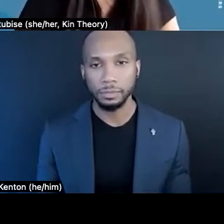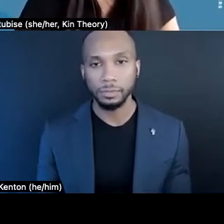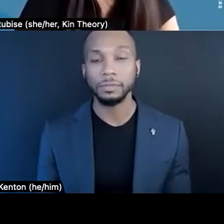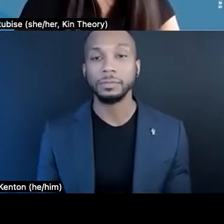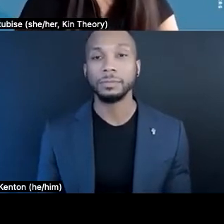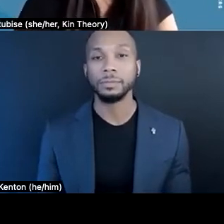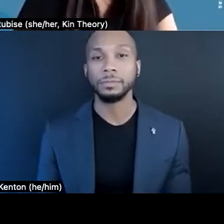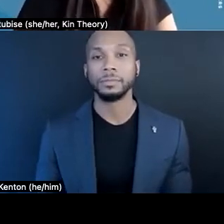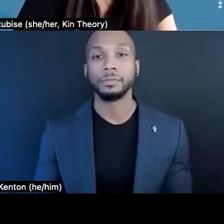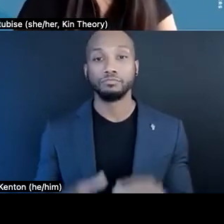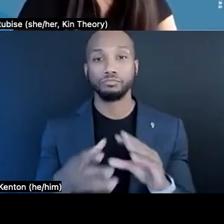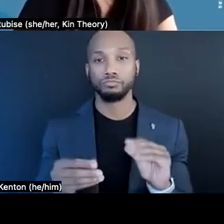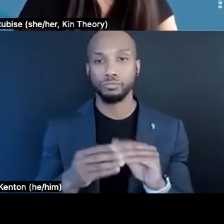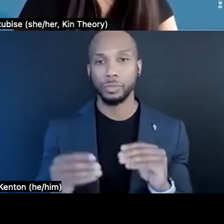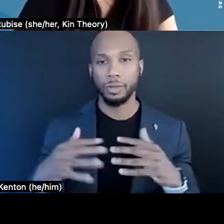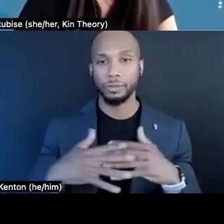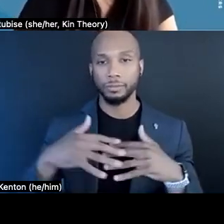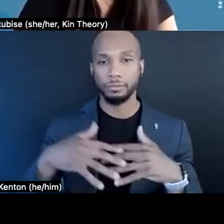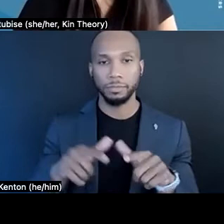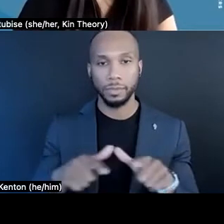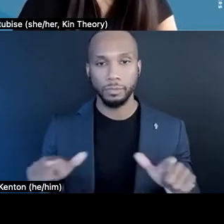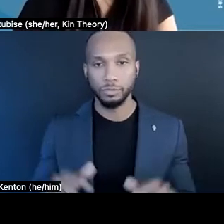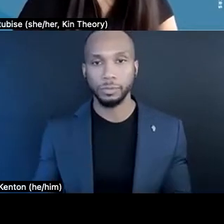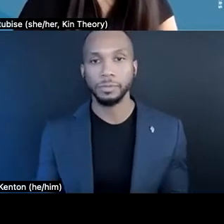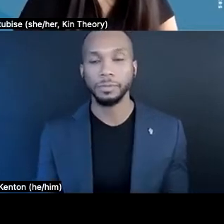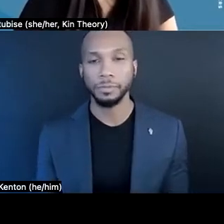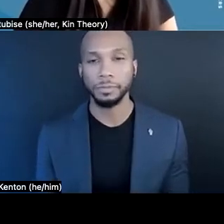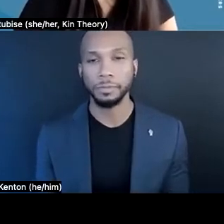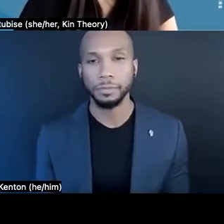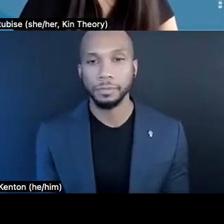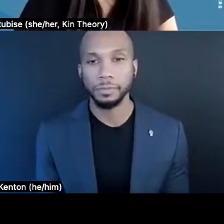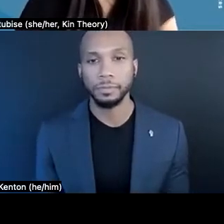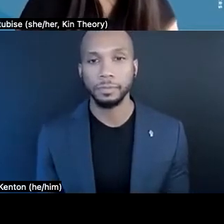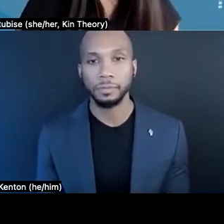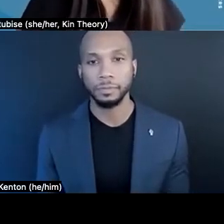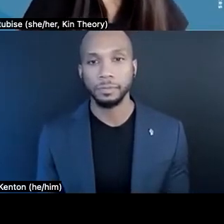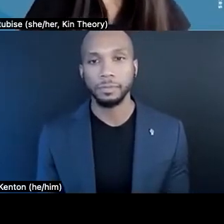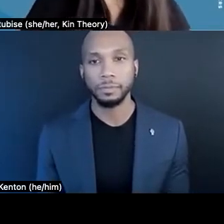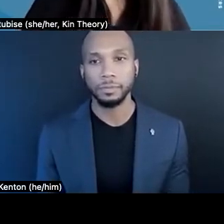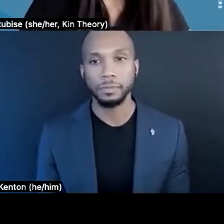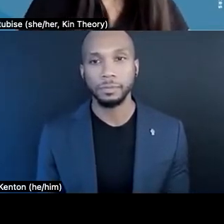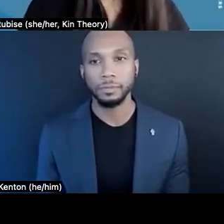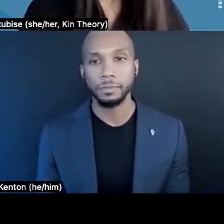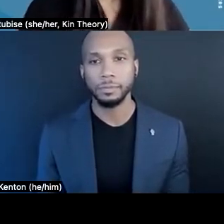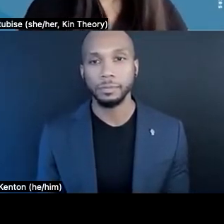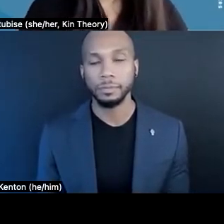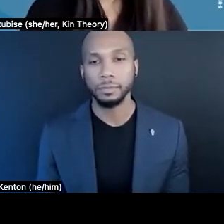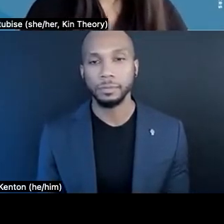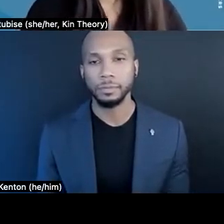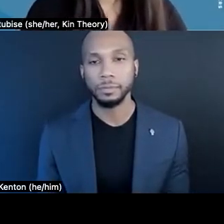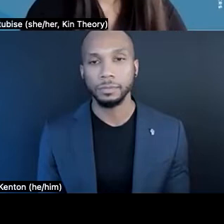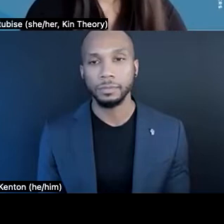Kolabal, Michelle Kolabalik, Ansetik, Nichimah Konton, Li Comonchis